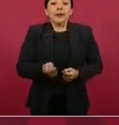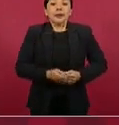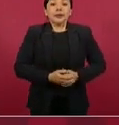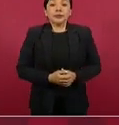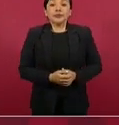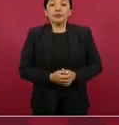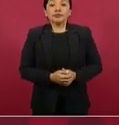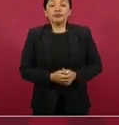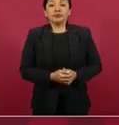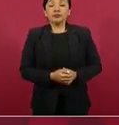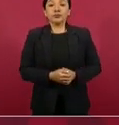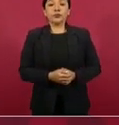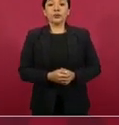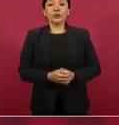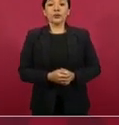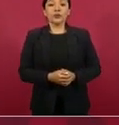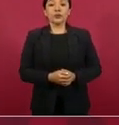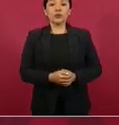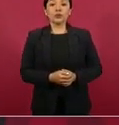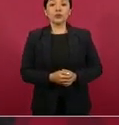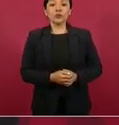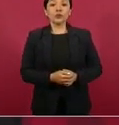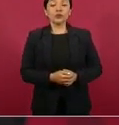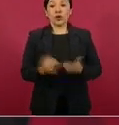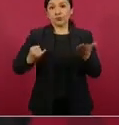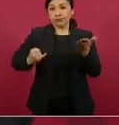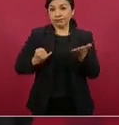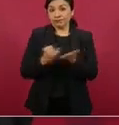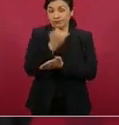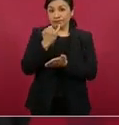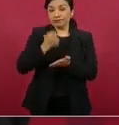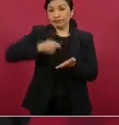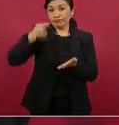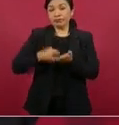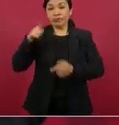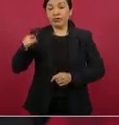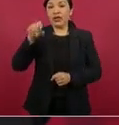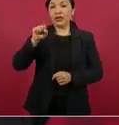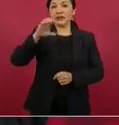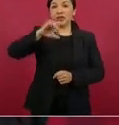la resolución de la Suprema Corte de declarar